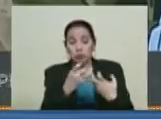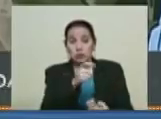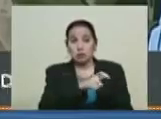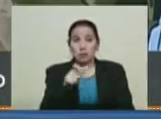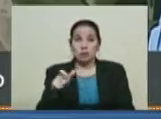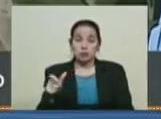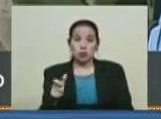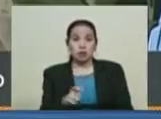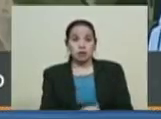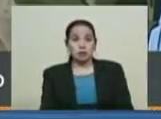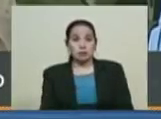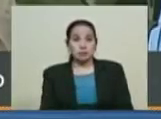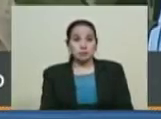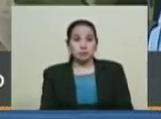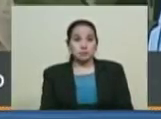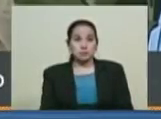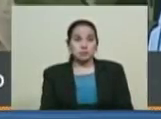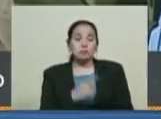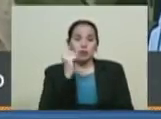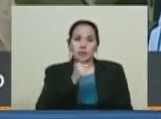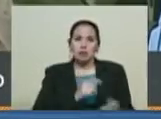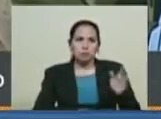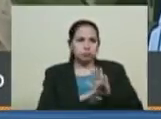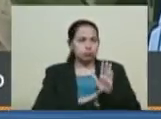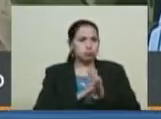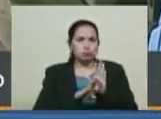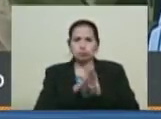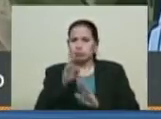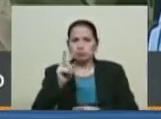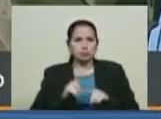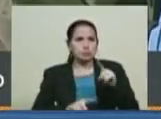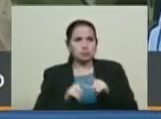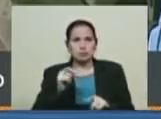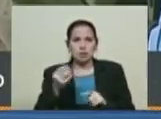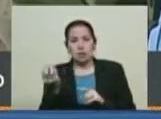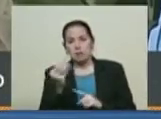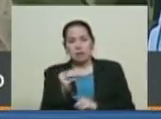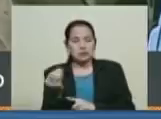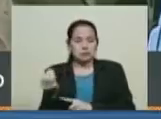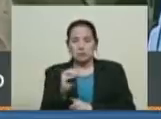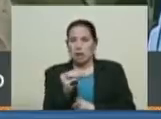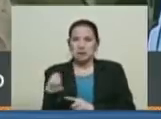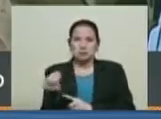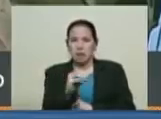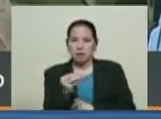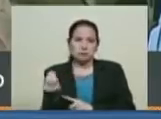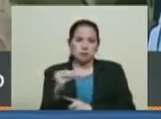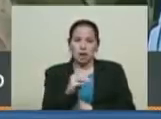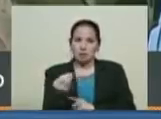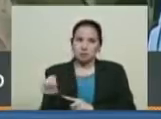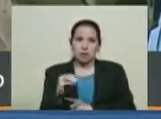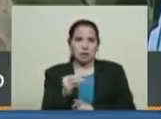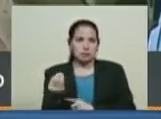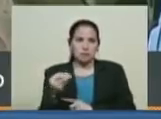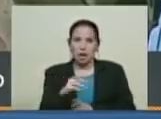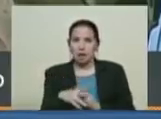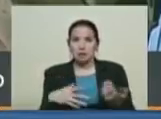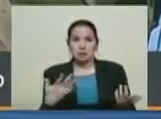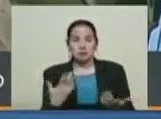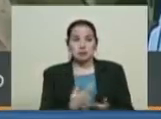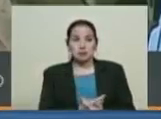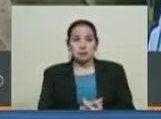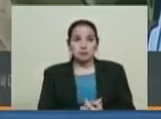el pueblo. Y hay que crecer, todos los días sumar, sumar, sumar, convocar, llamar al vecino, al amigo, a la